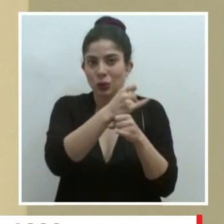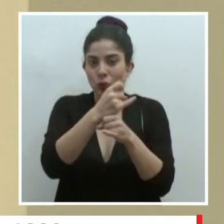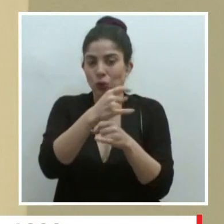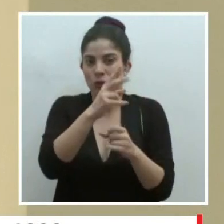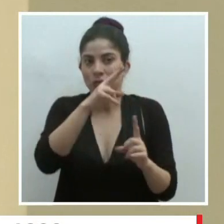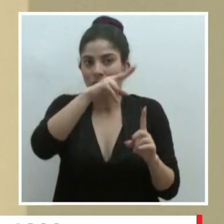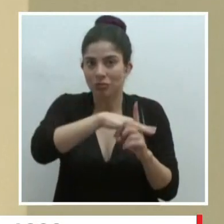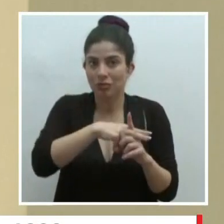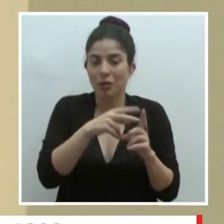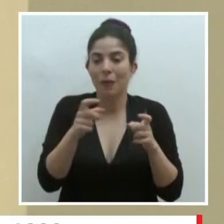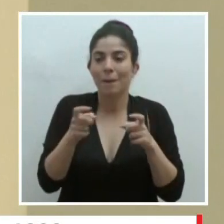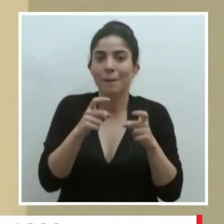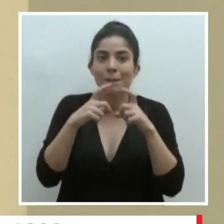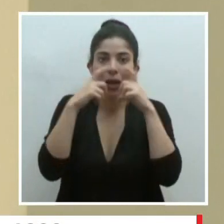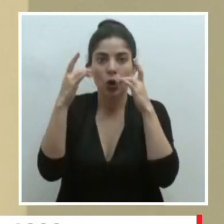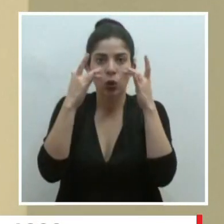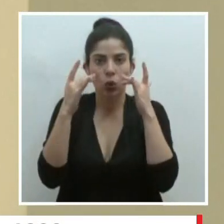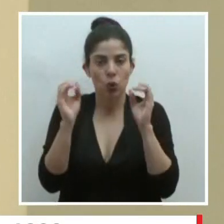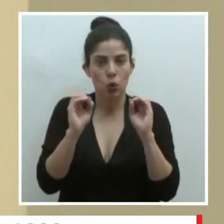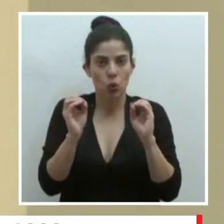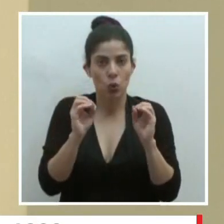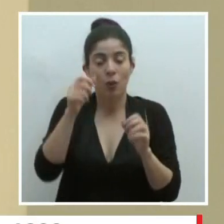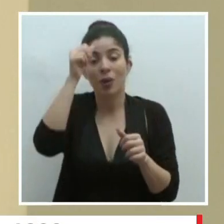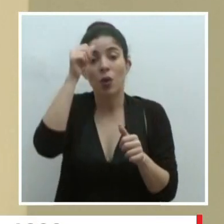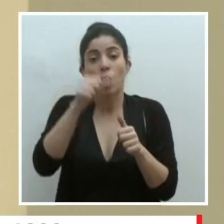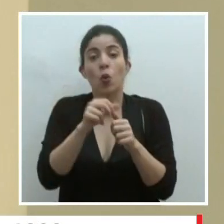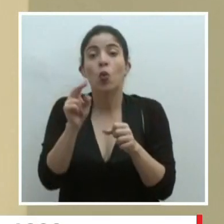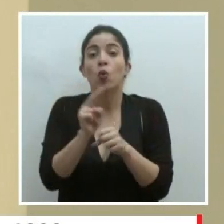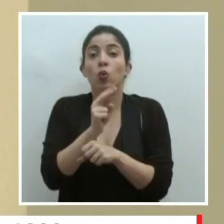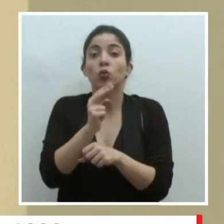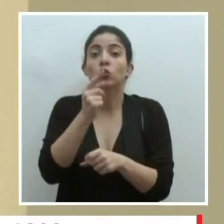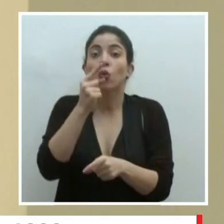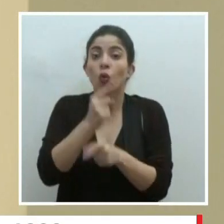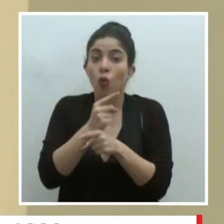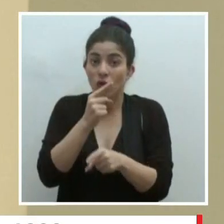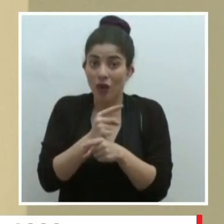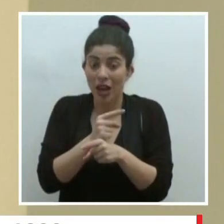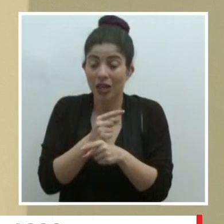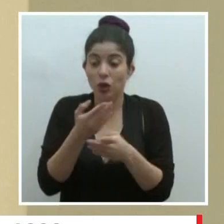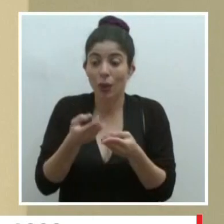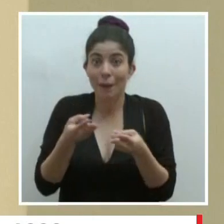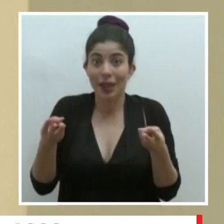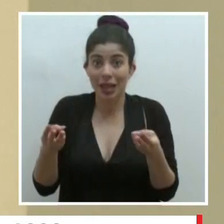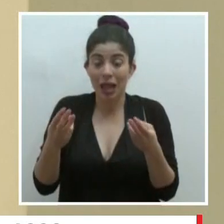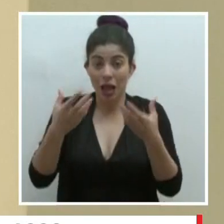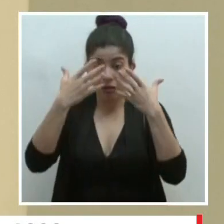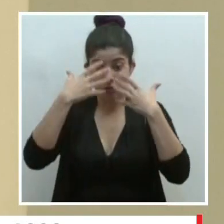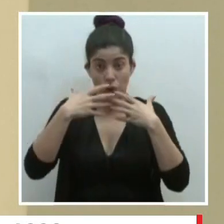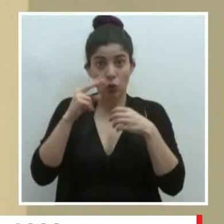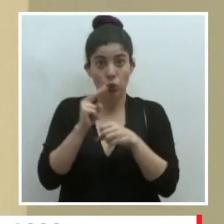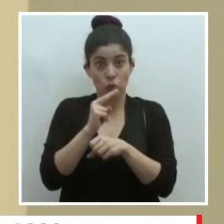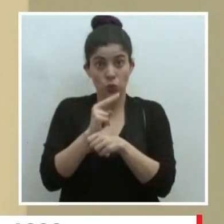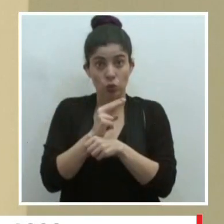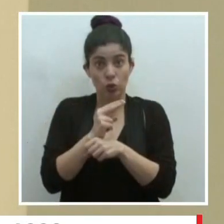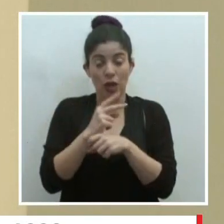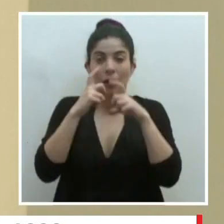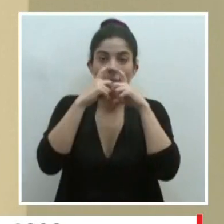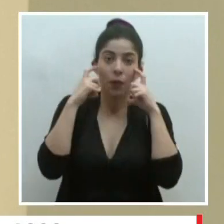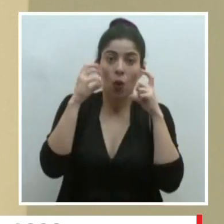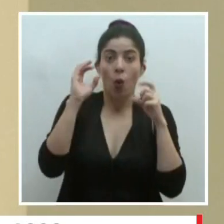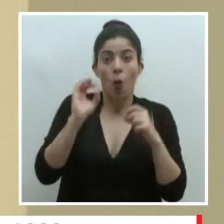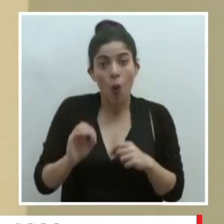la manipulación de la mascarilla o la careta. Recordemos que el uso correcto de estos implementos, de la mascarilla o